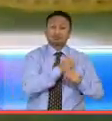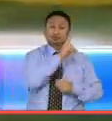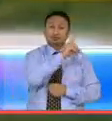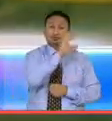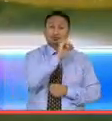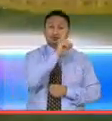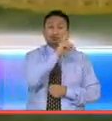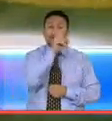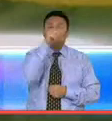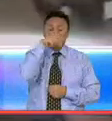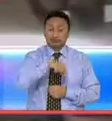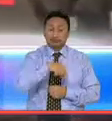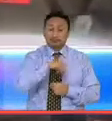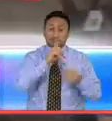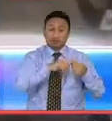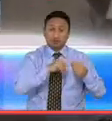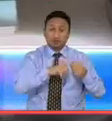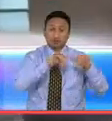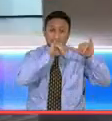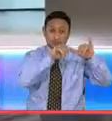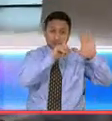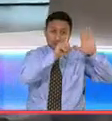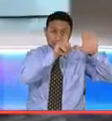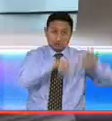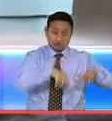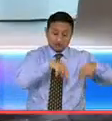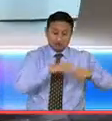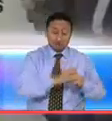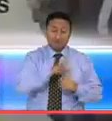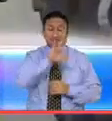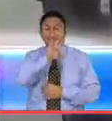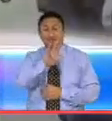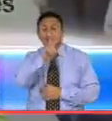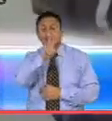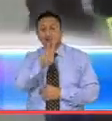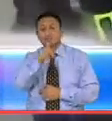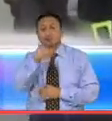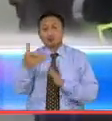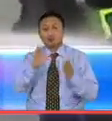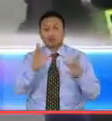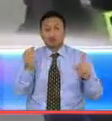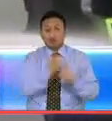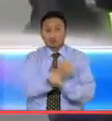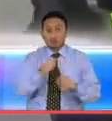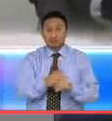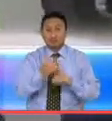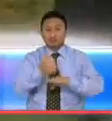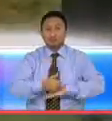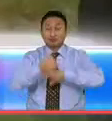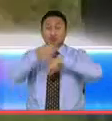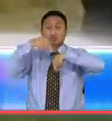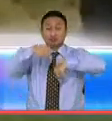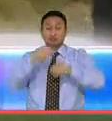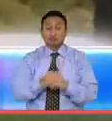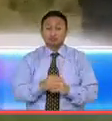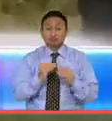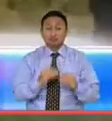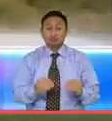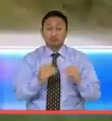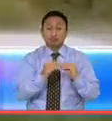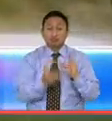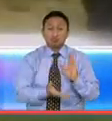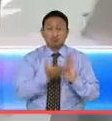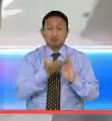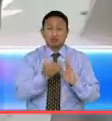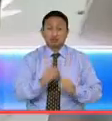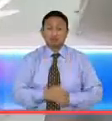Distrito Metropolitano de Quito se reportan 72 muertes violentas. El comandante de la Zona 9 habló de un incremento que les tiene